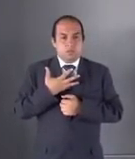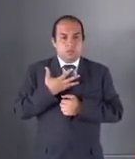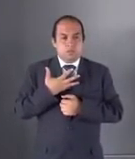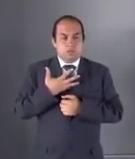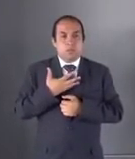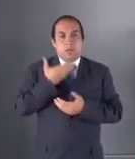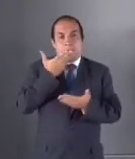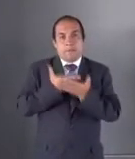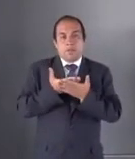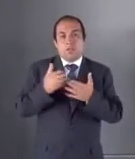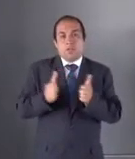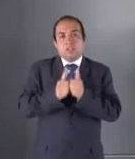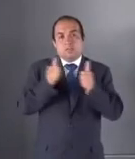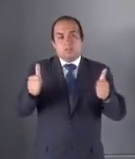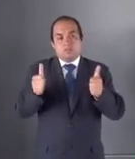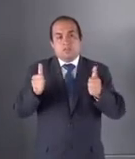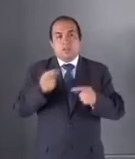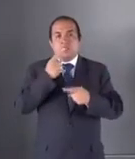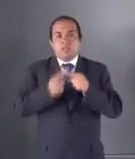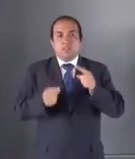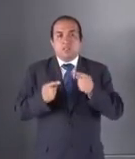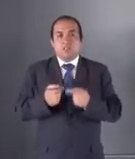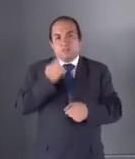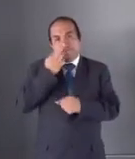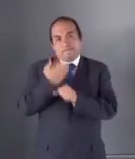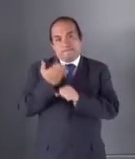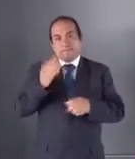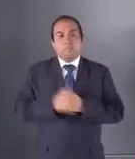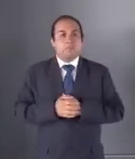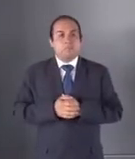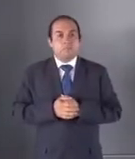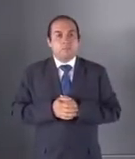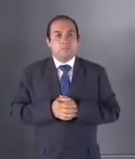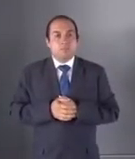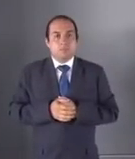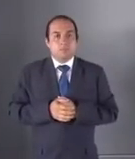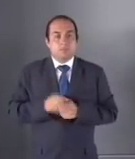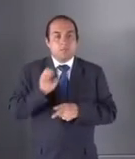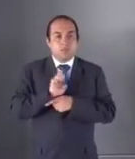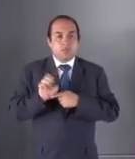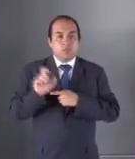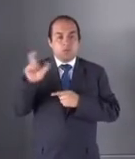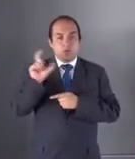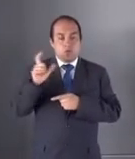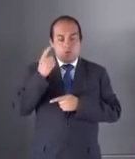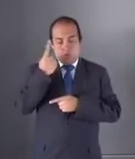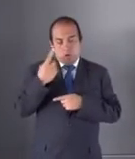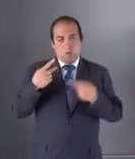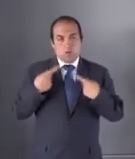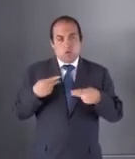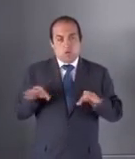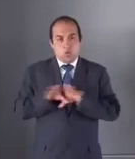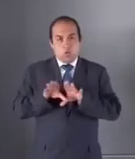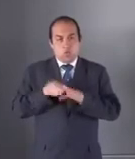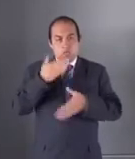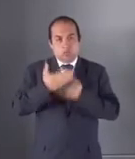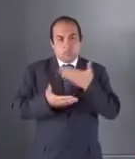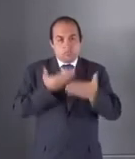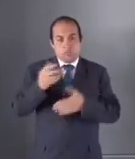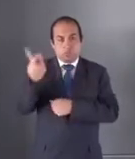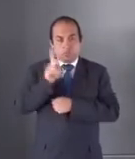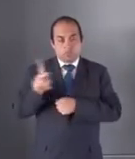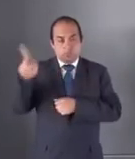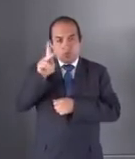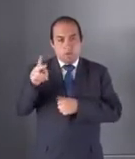que se separara del cargo. Entonces, a uno como servidor público lo evalúan por las decisiones que